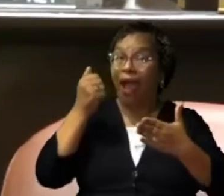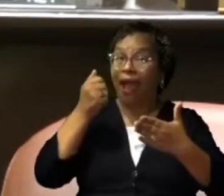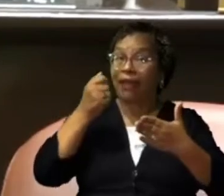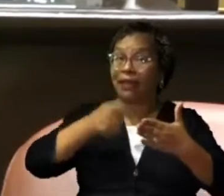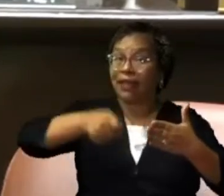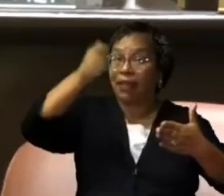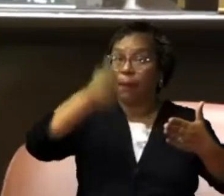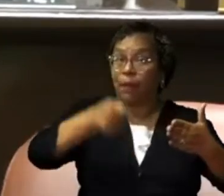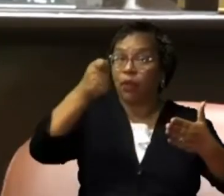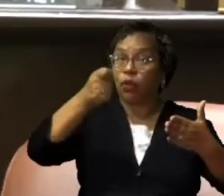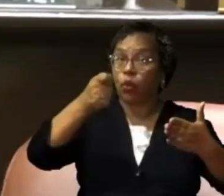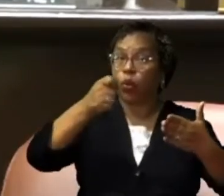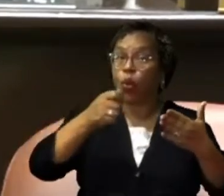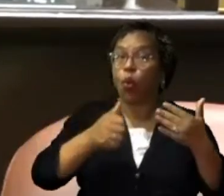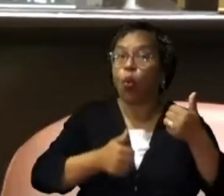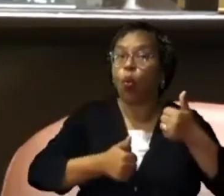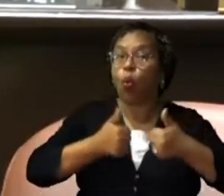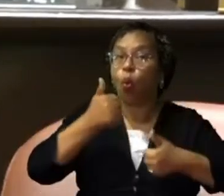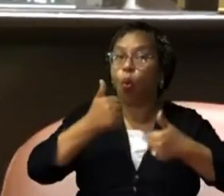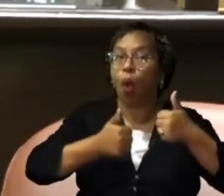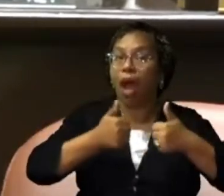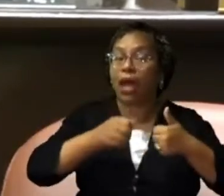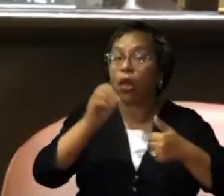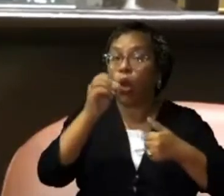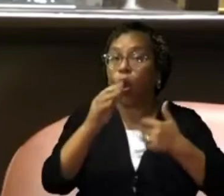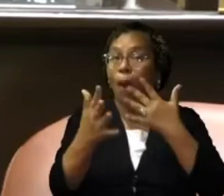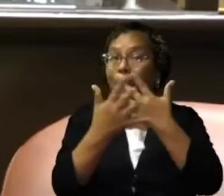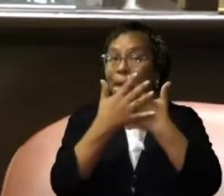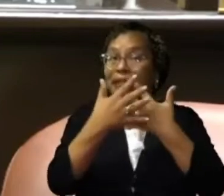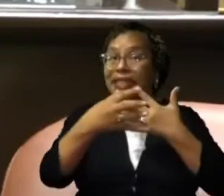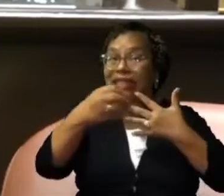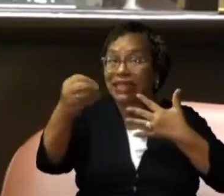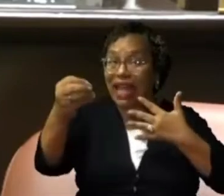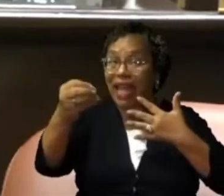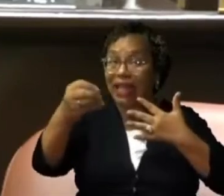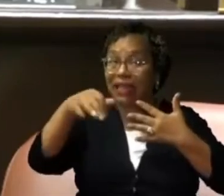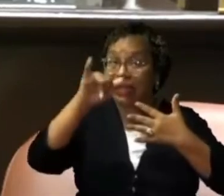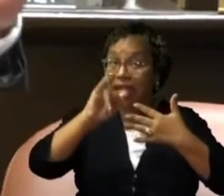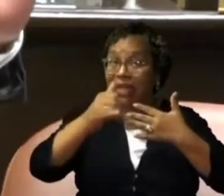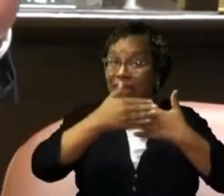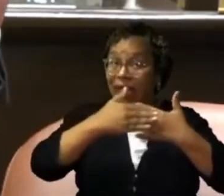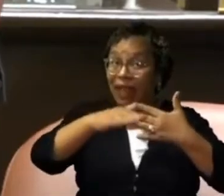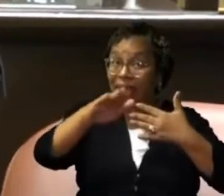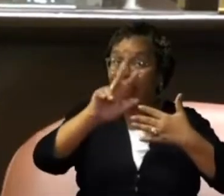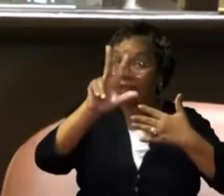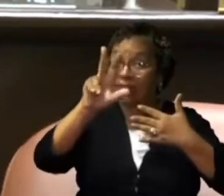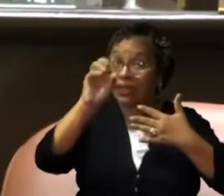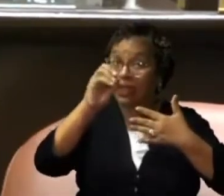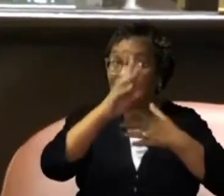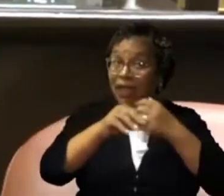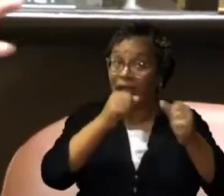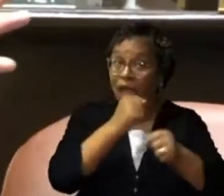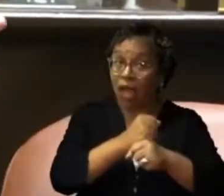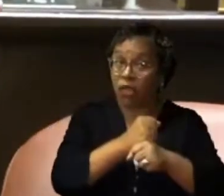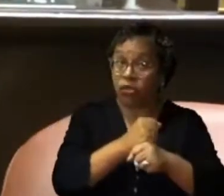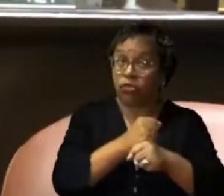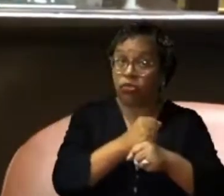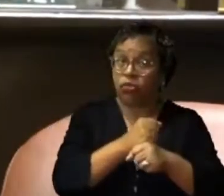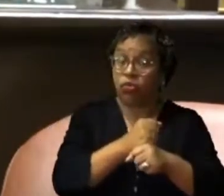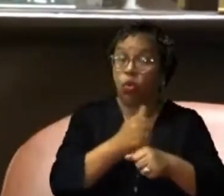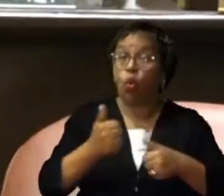y categóricamente esa condición, presidente. Si lo dejamos suelto, no estamos